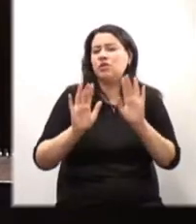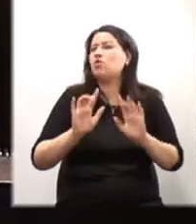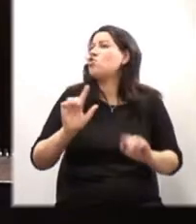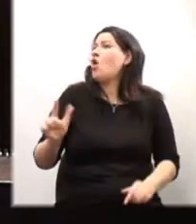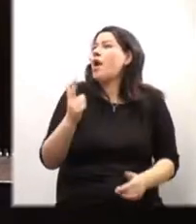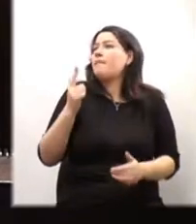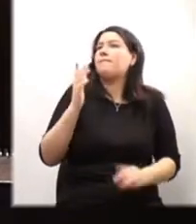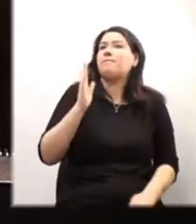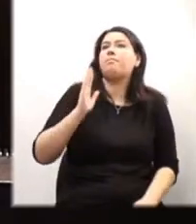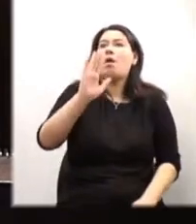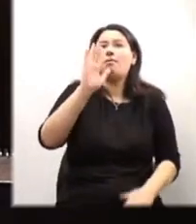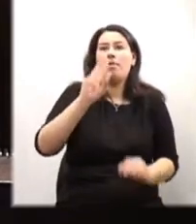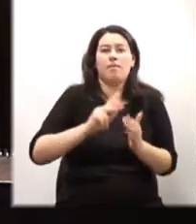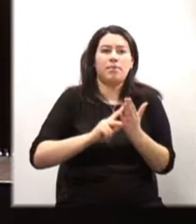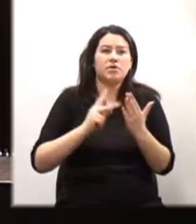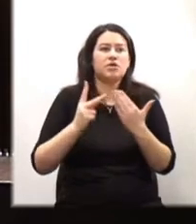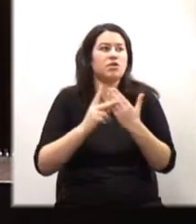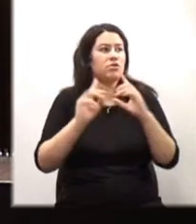proyecto propio, no hay